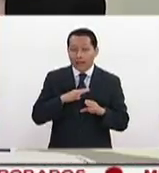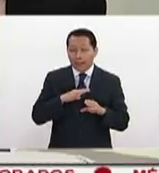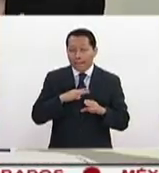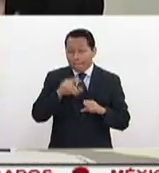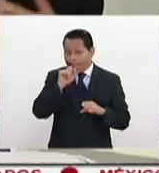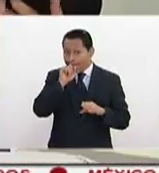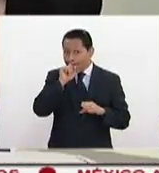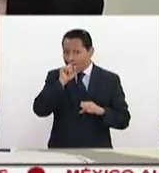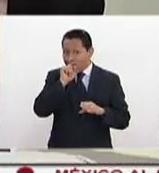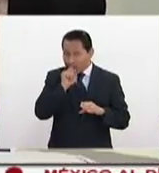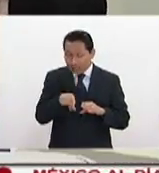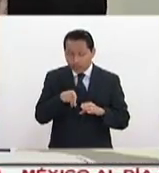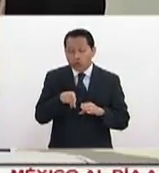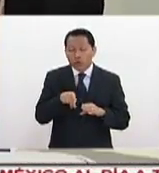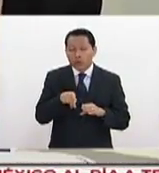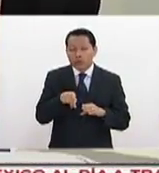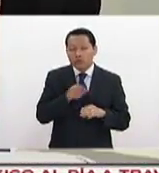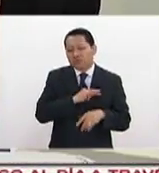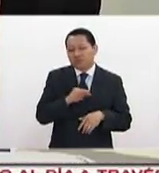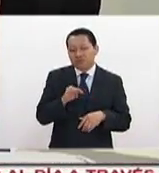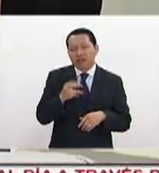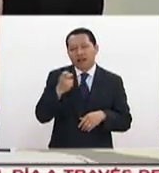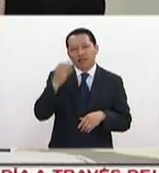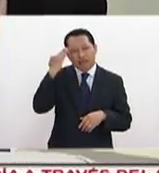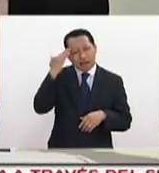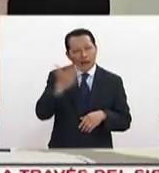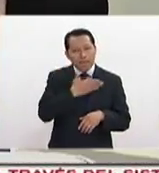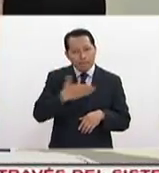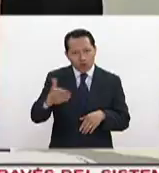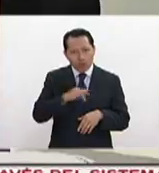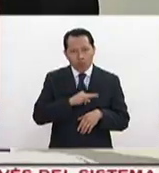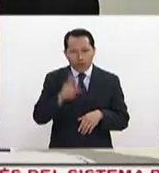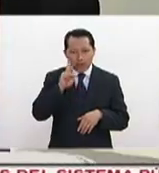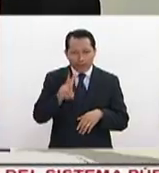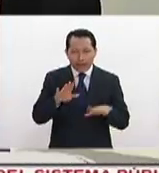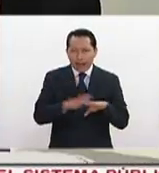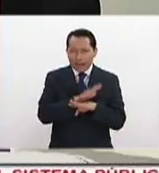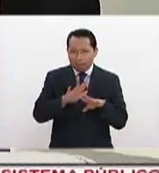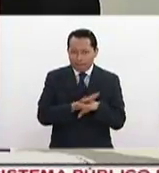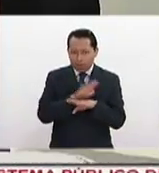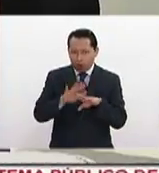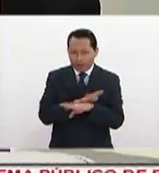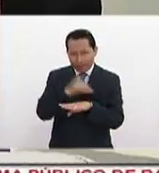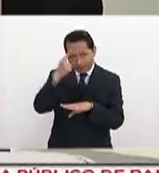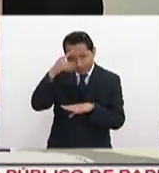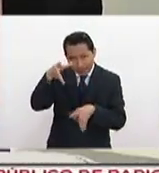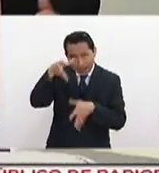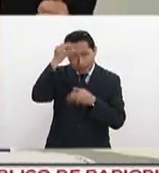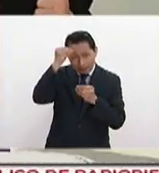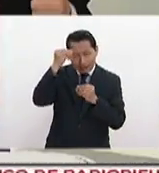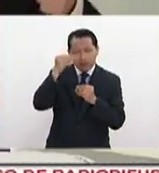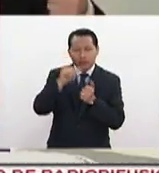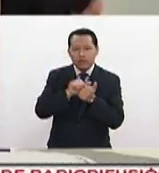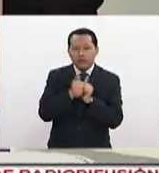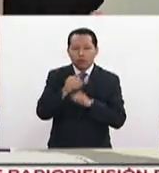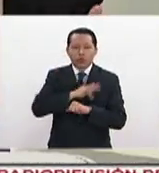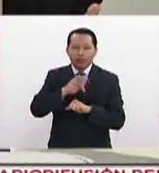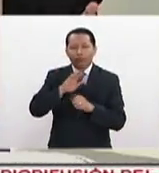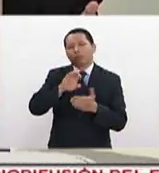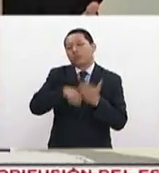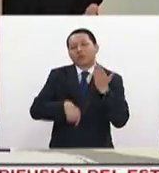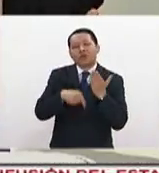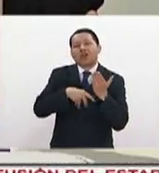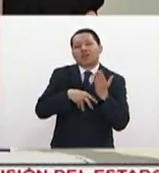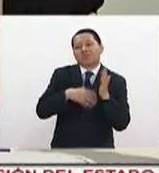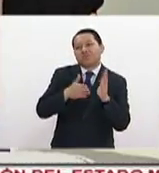de, digamos, es el tiempo como para ver cambios en resultados de aprendizaje. Puedes ver cambios en